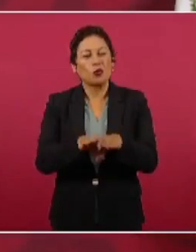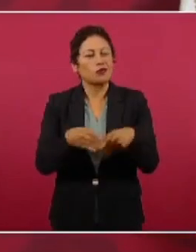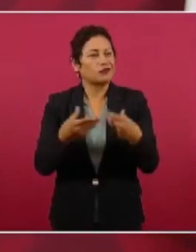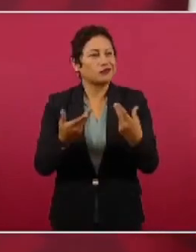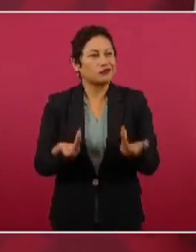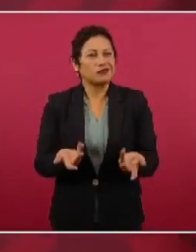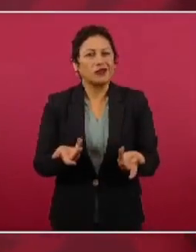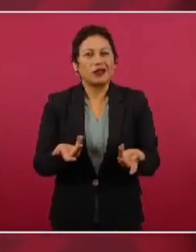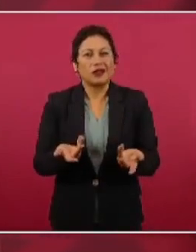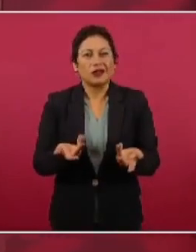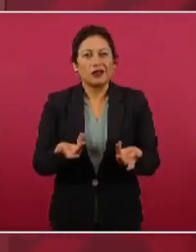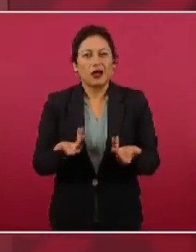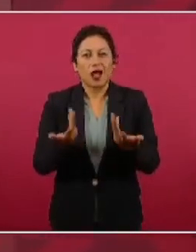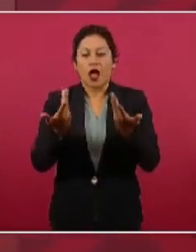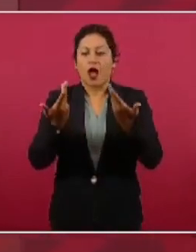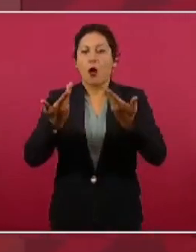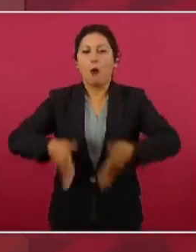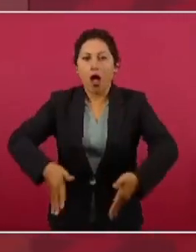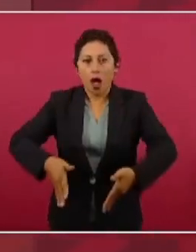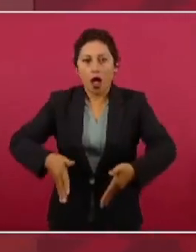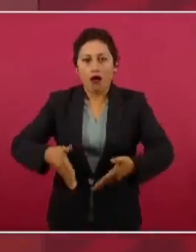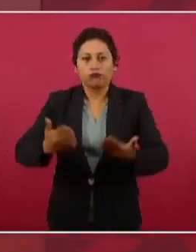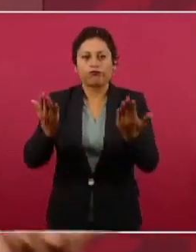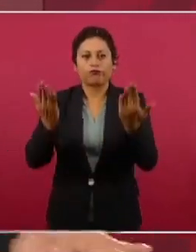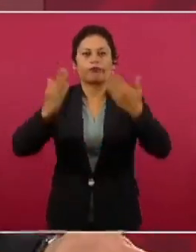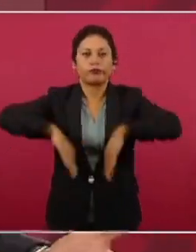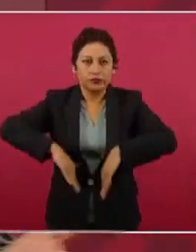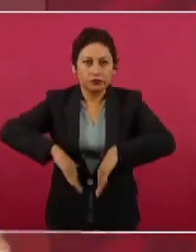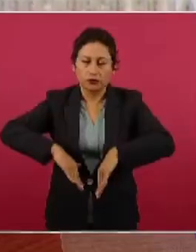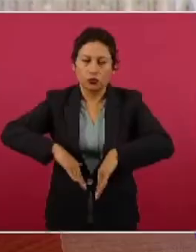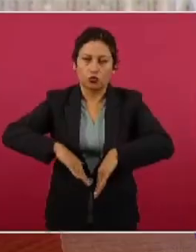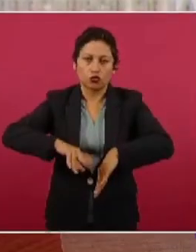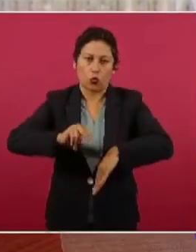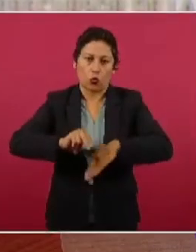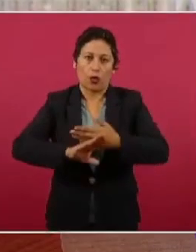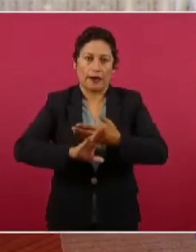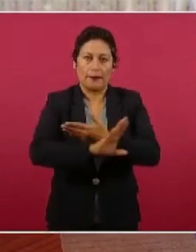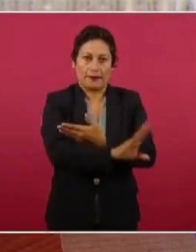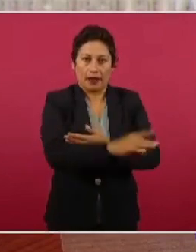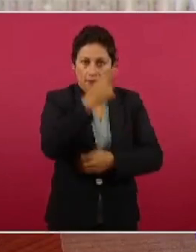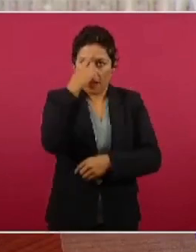se derrumbe y que haya desgracias.